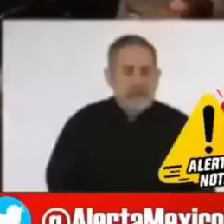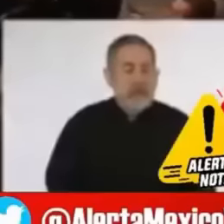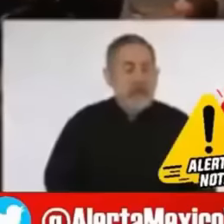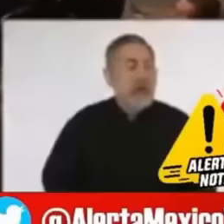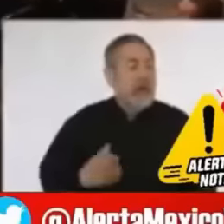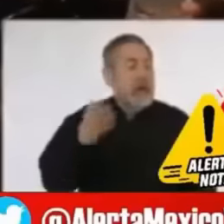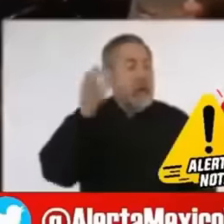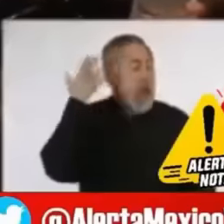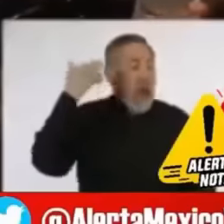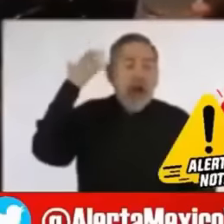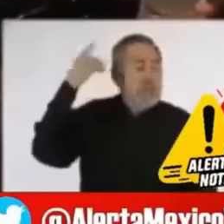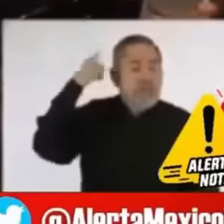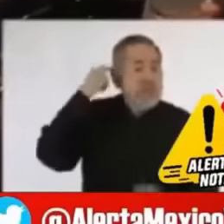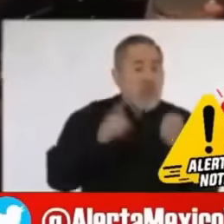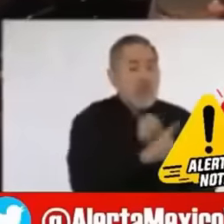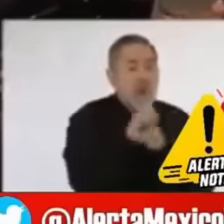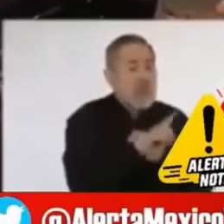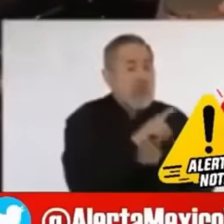era problema antes.